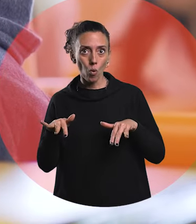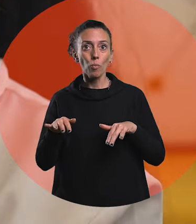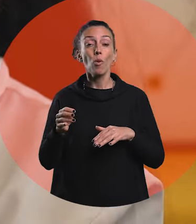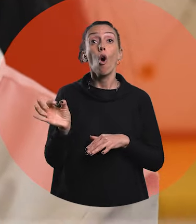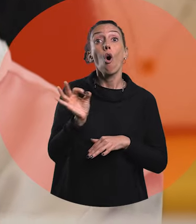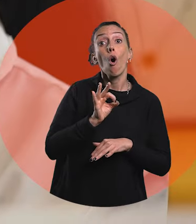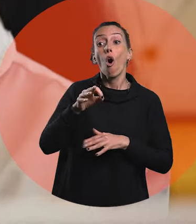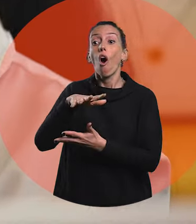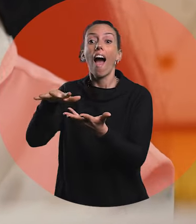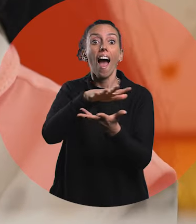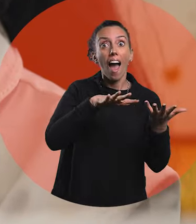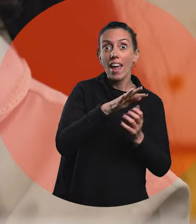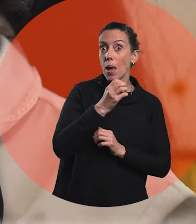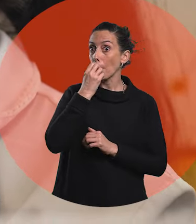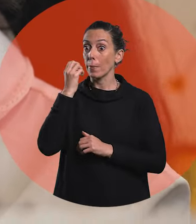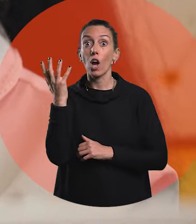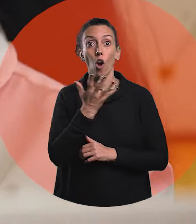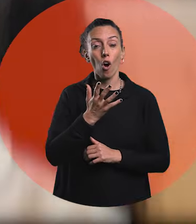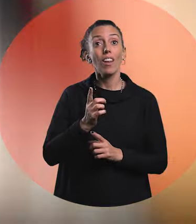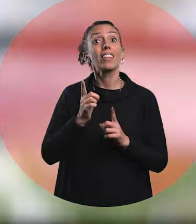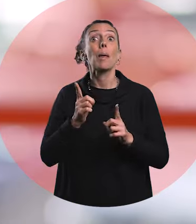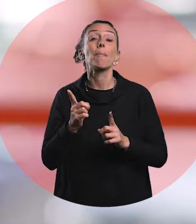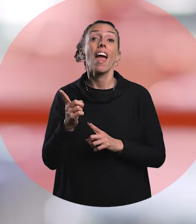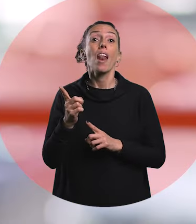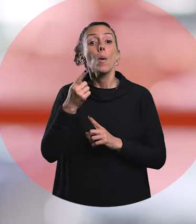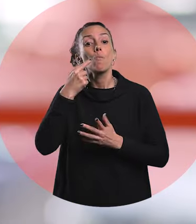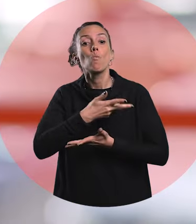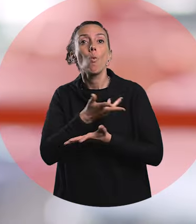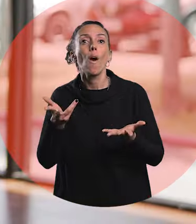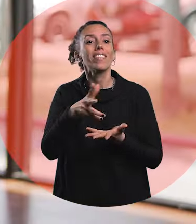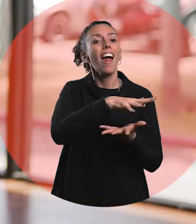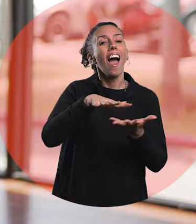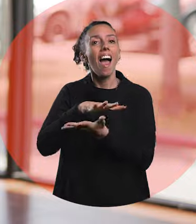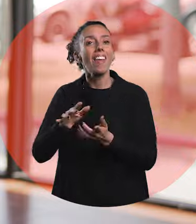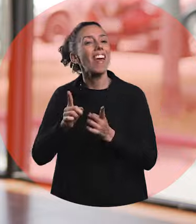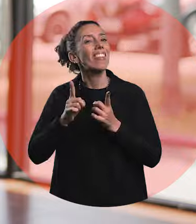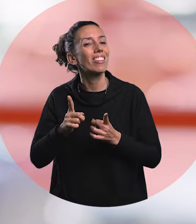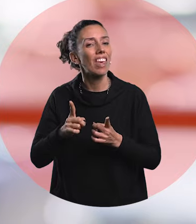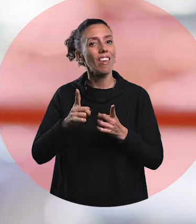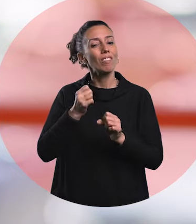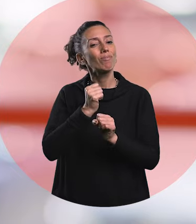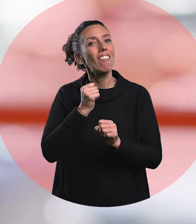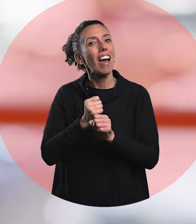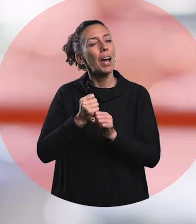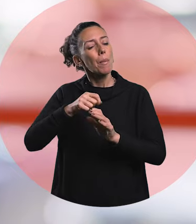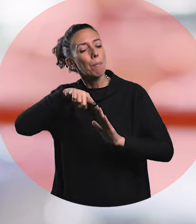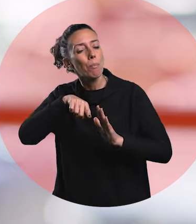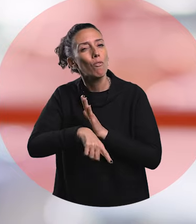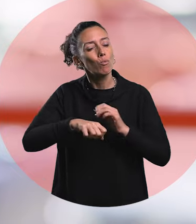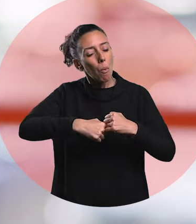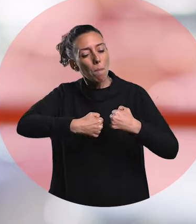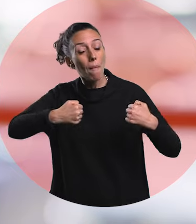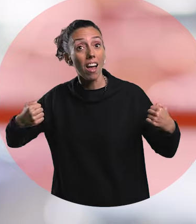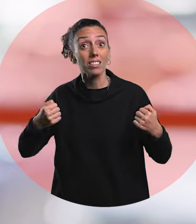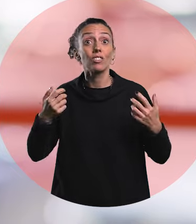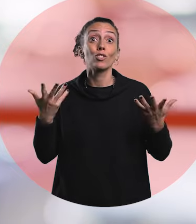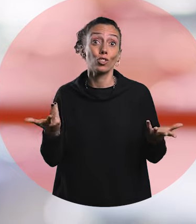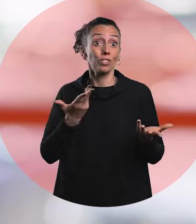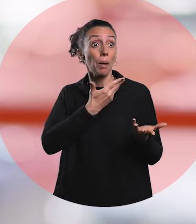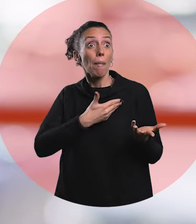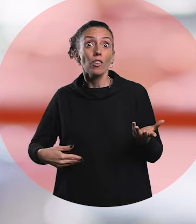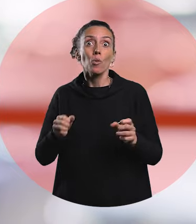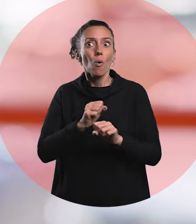área. Y también te presenta dónde hay más déficit, dónde hay que trabajar. Y te da la posibilidad de vos